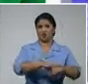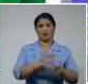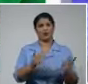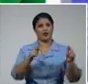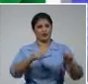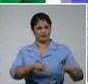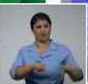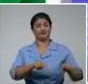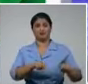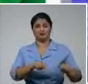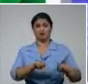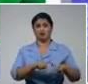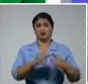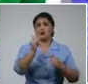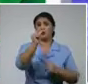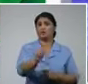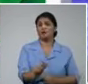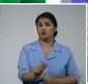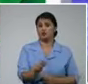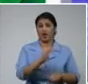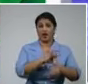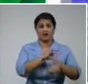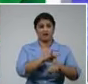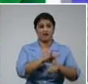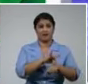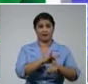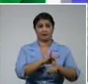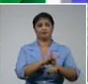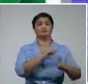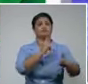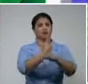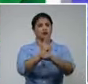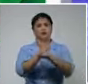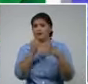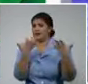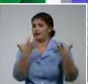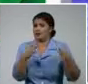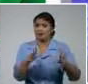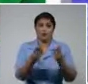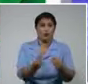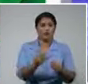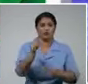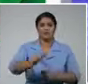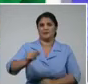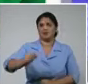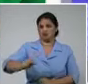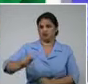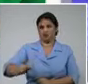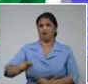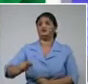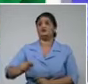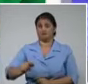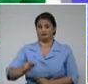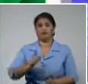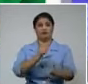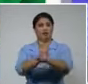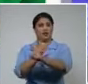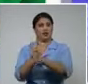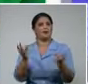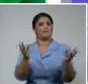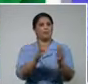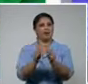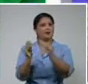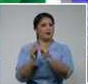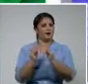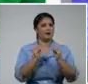tuvo un contacto estrecho con una persona que ya se diagnosticó. Y esa es la